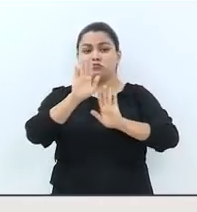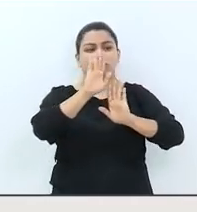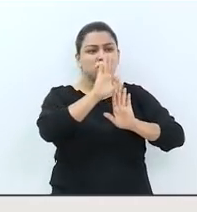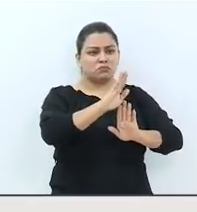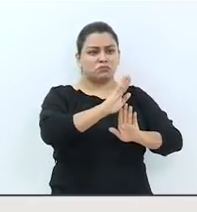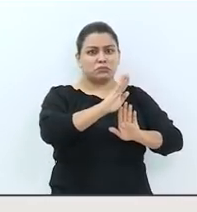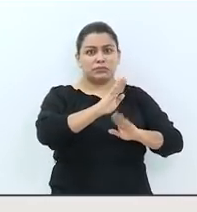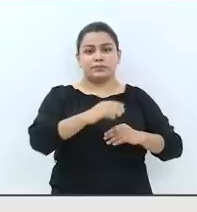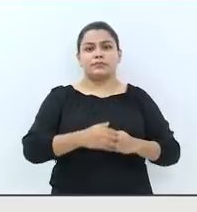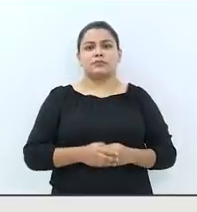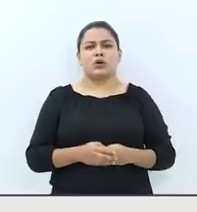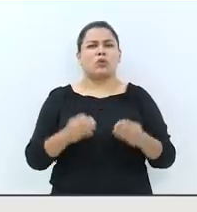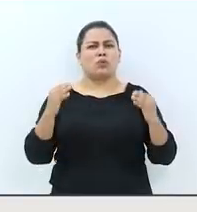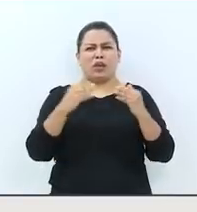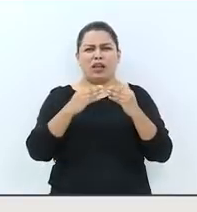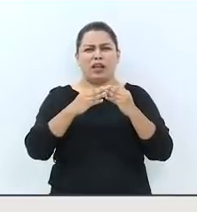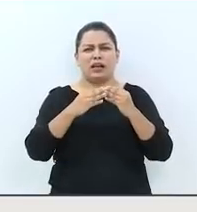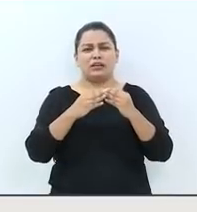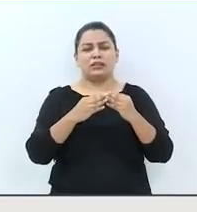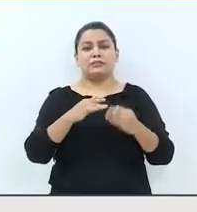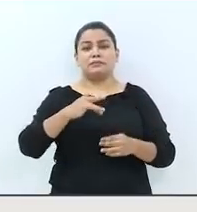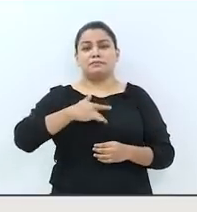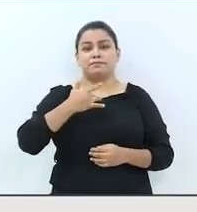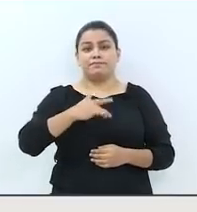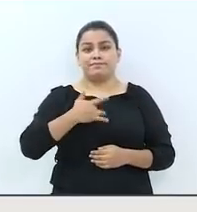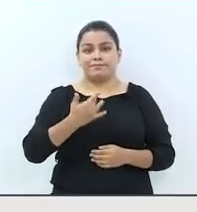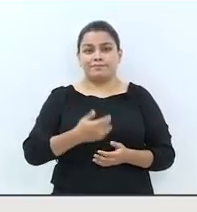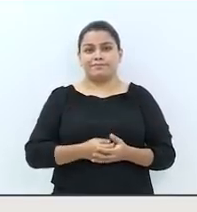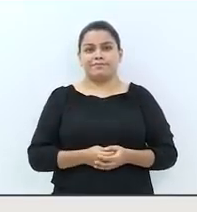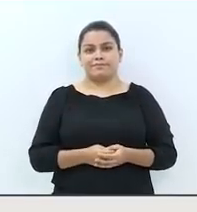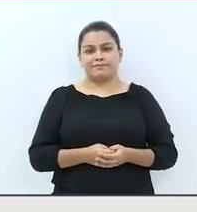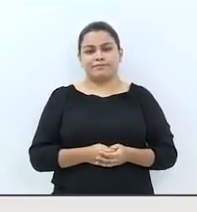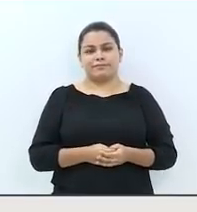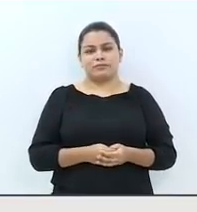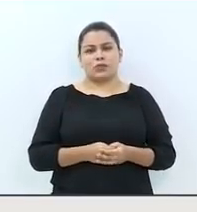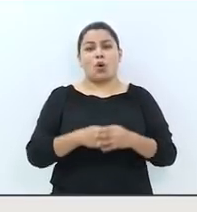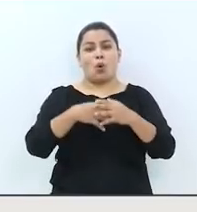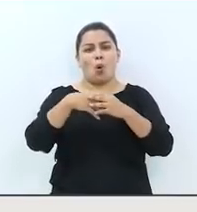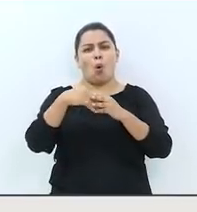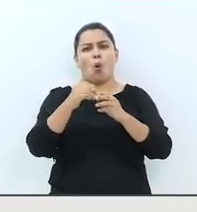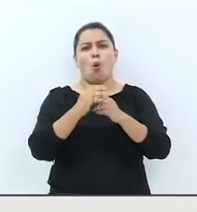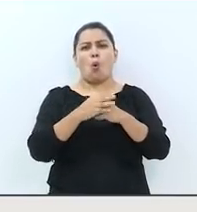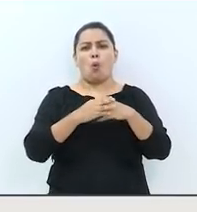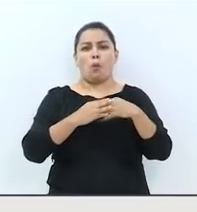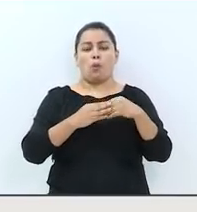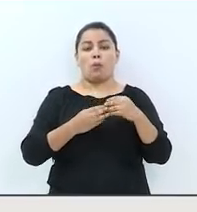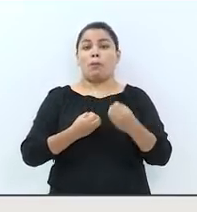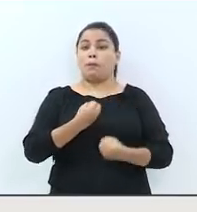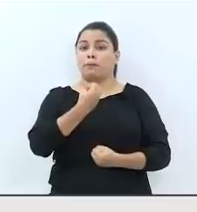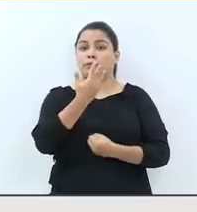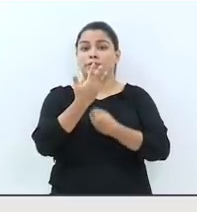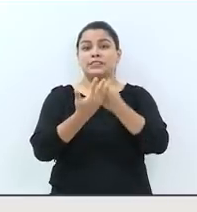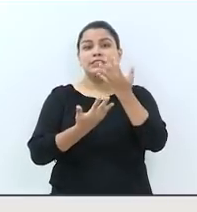¿verdad? Para que ellos de igual forma se sientan cómodos a la hora de expresarse.